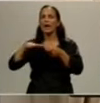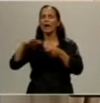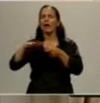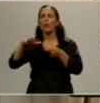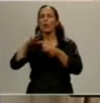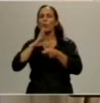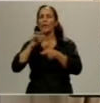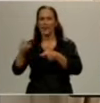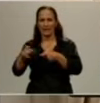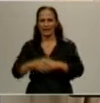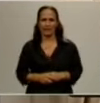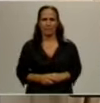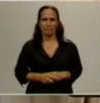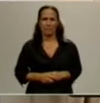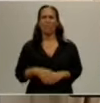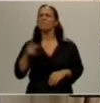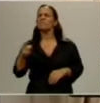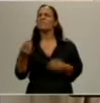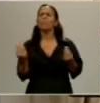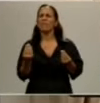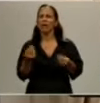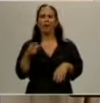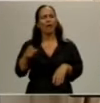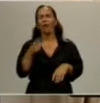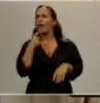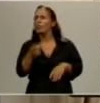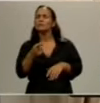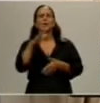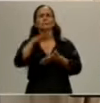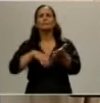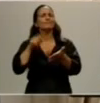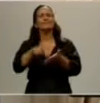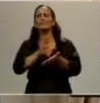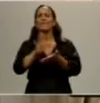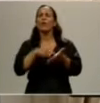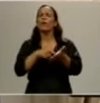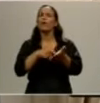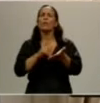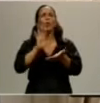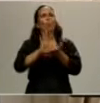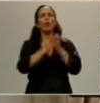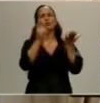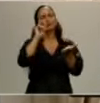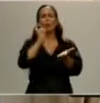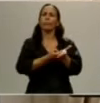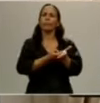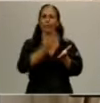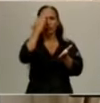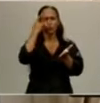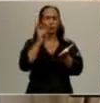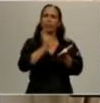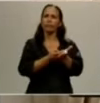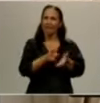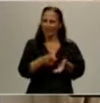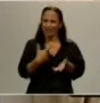comunidad israelita para que se declare inconstitucional un acuerdo celebrado entre